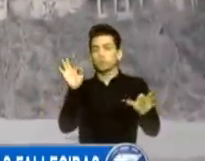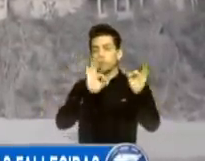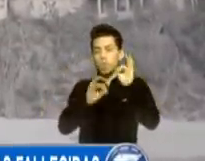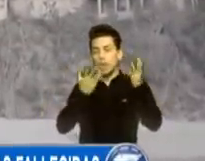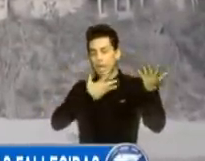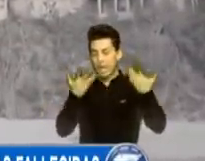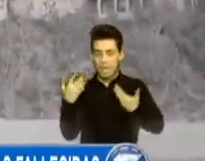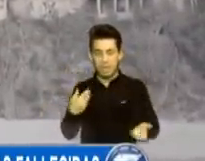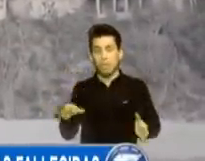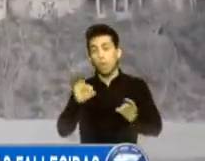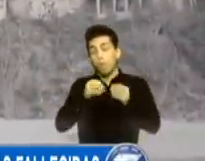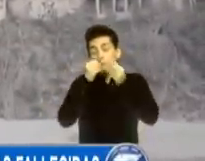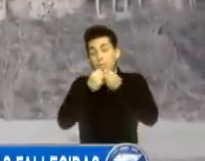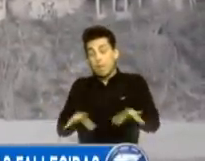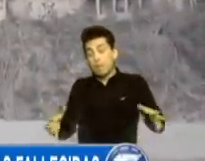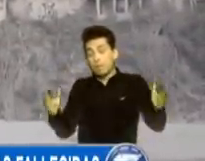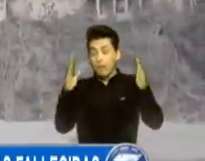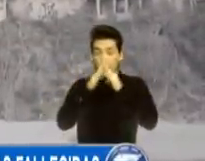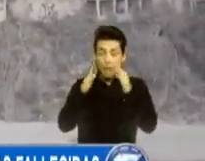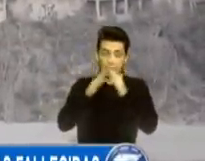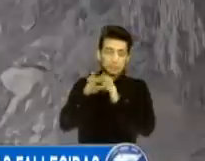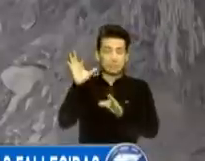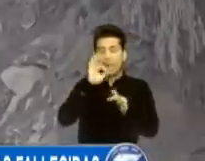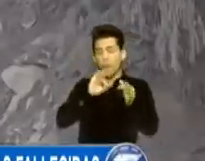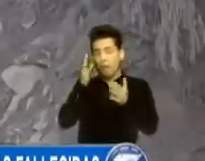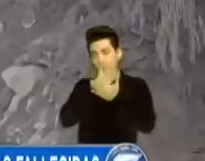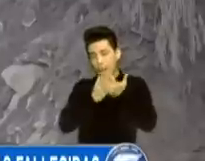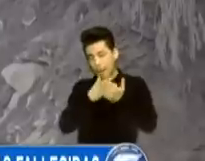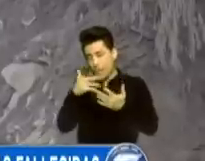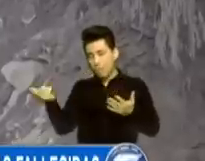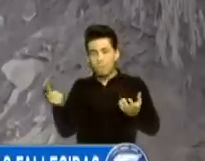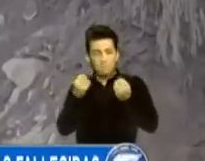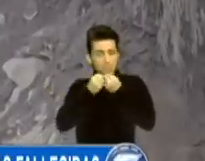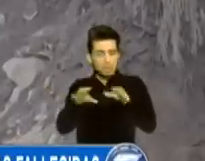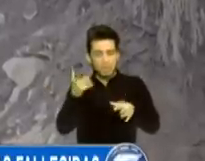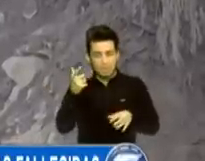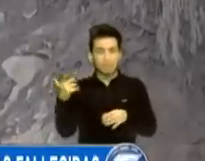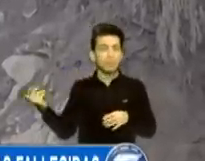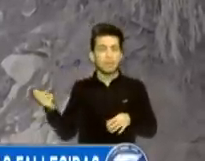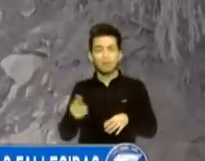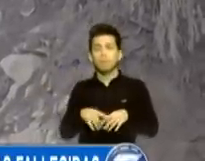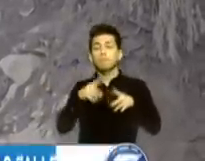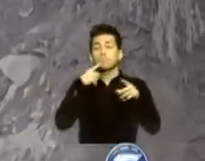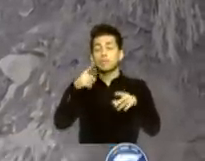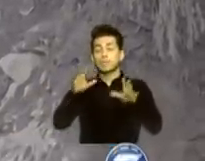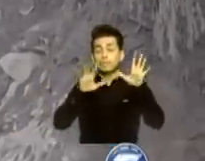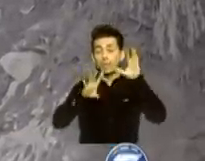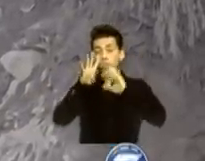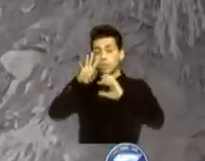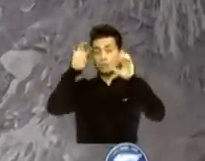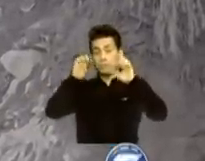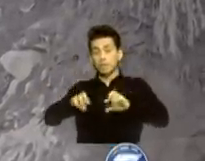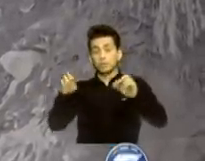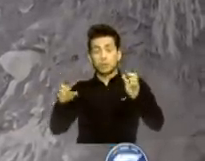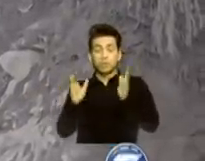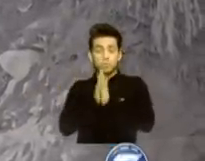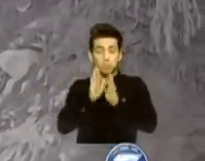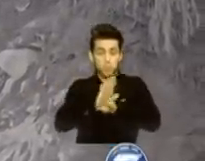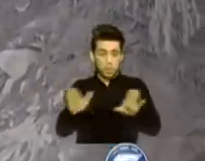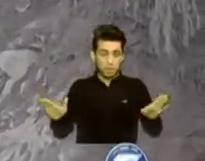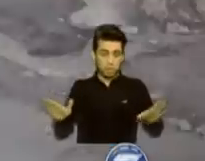fenómeno natural. Hasta el momento, socorristas indonesios reportan 14 personas fallecidas.